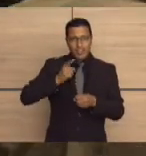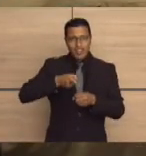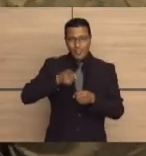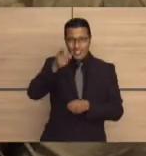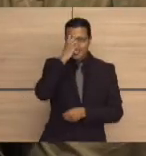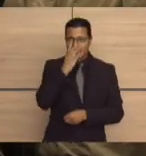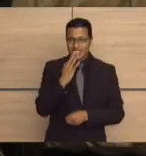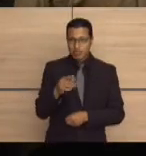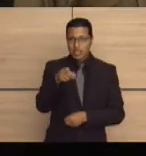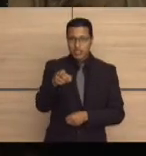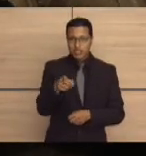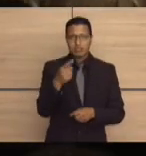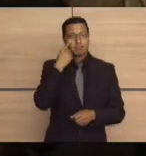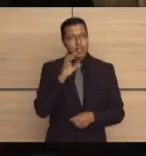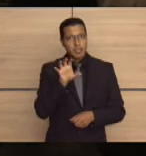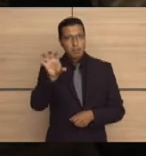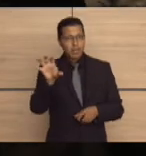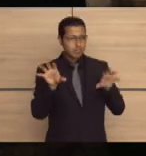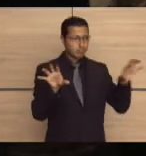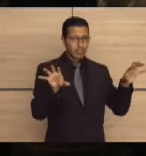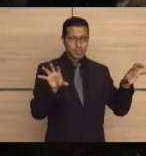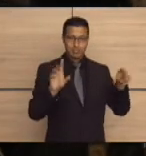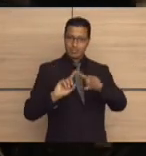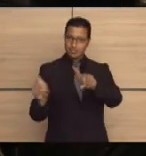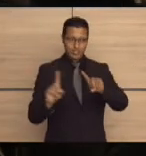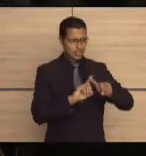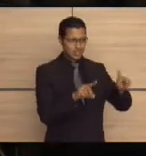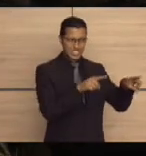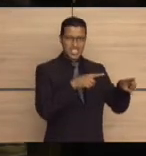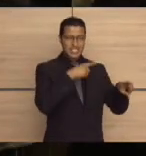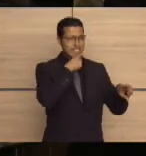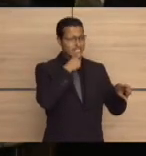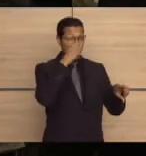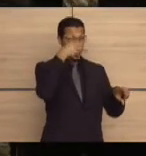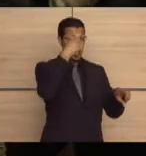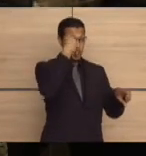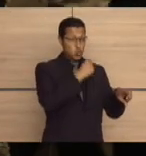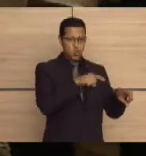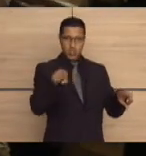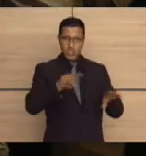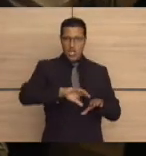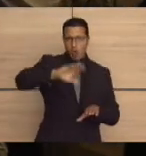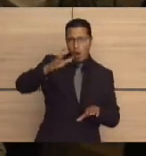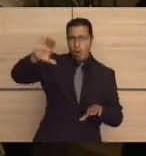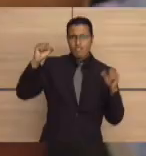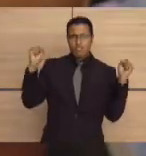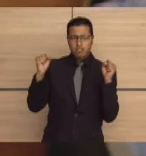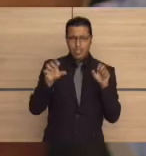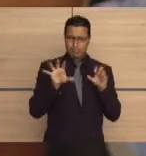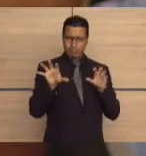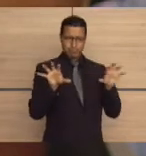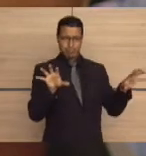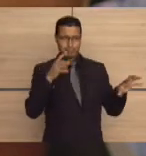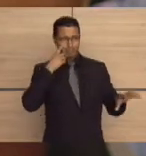Marta, y son dos países completamente distintos, ese desierto de la Guajira y esa montaña de la Sierra Nevada que